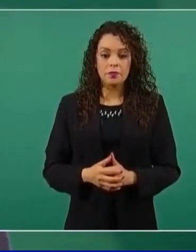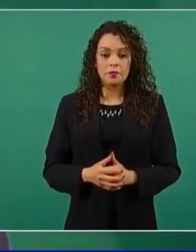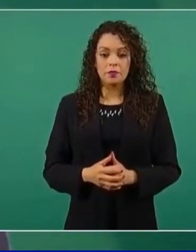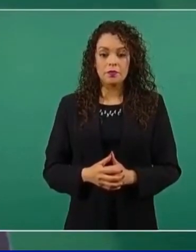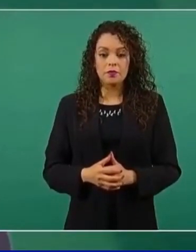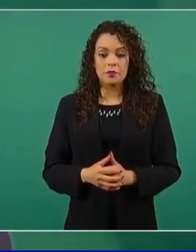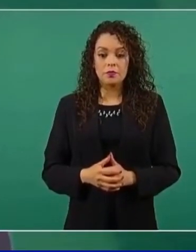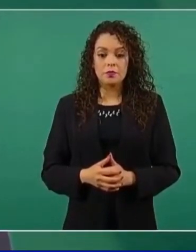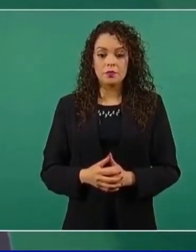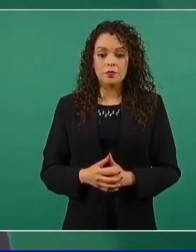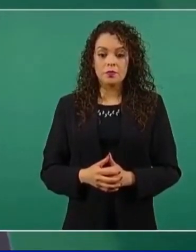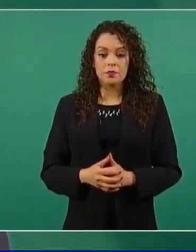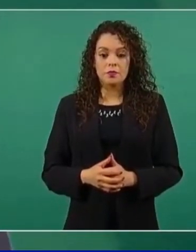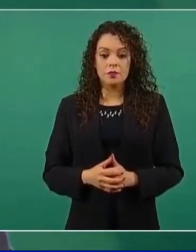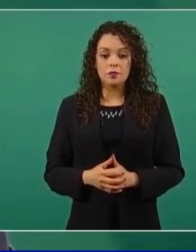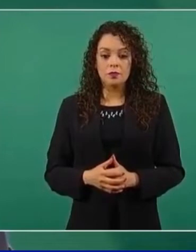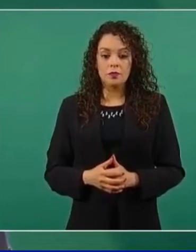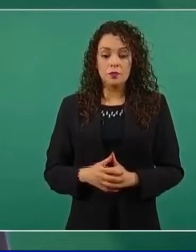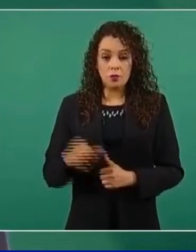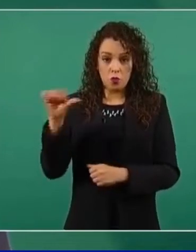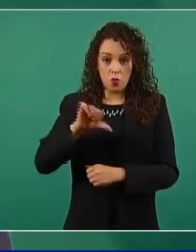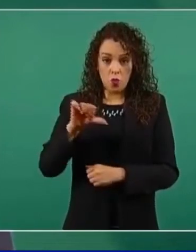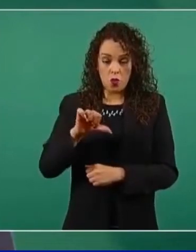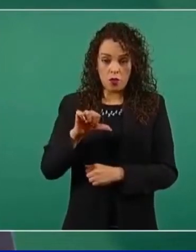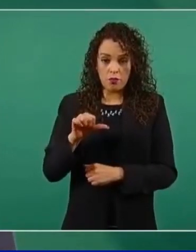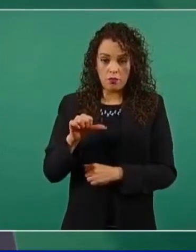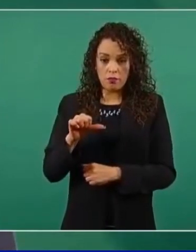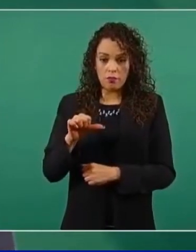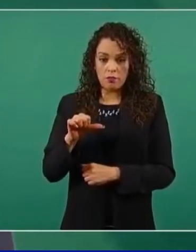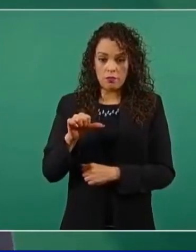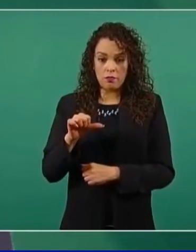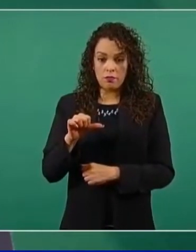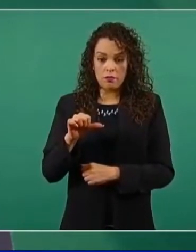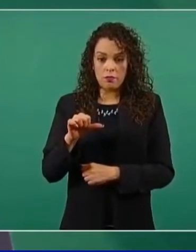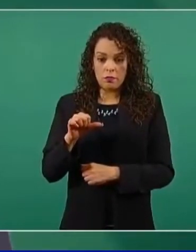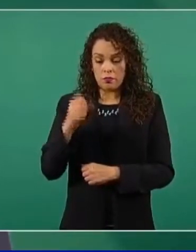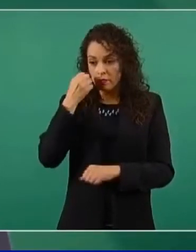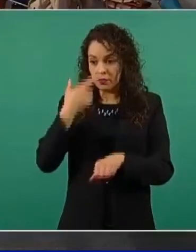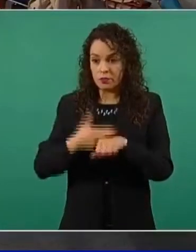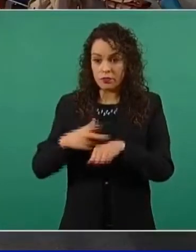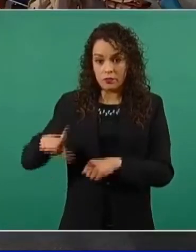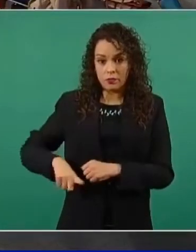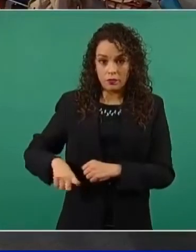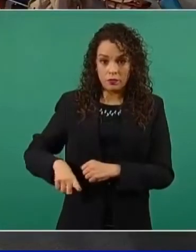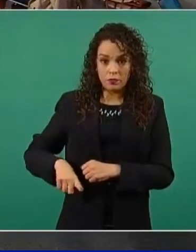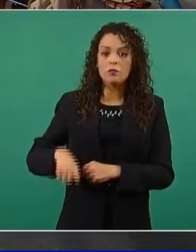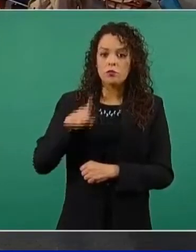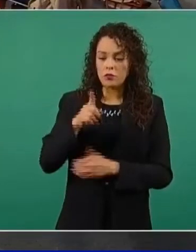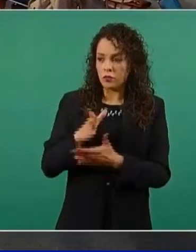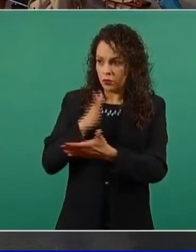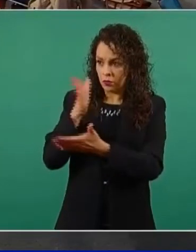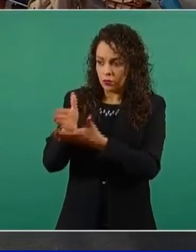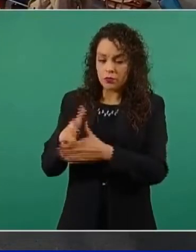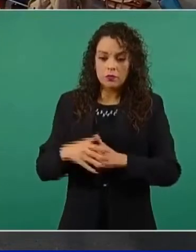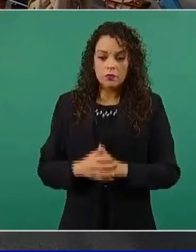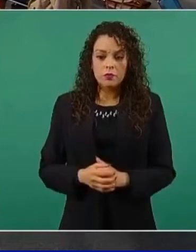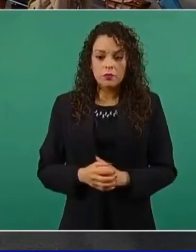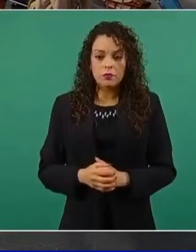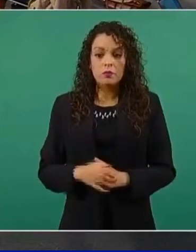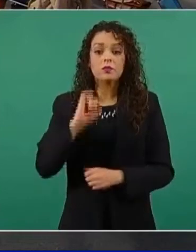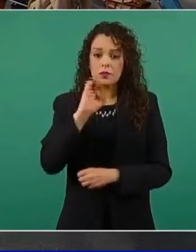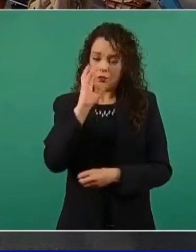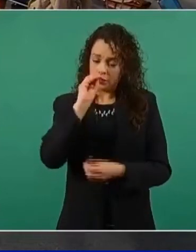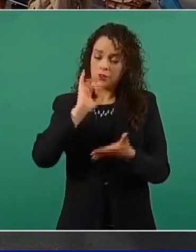te recibiría hoy mismo la secretaria de Gobernación. Sí, le agradezco.